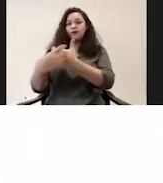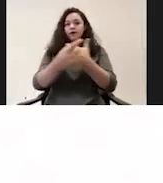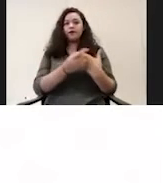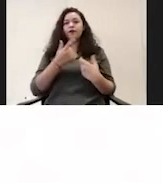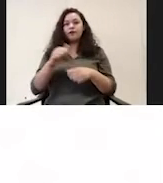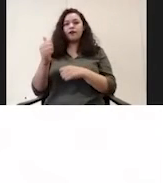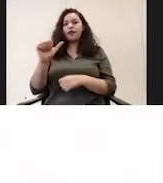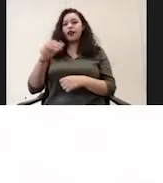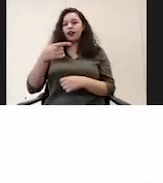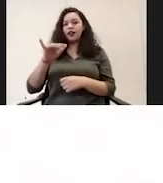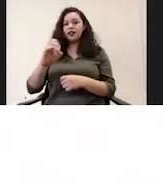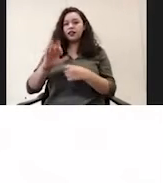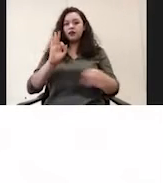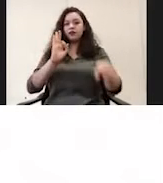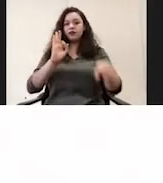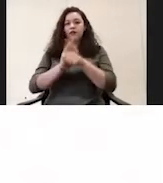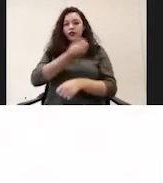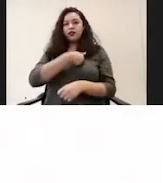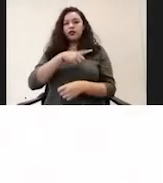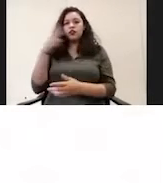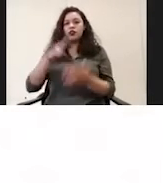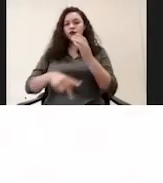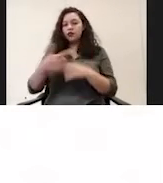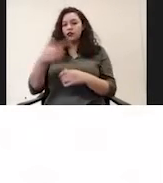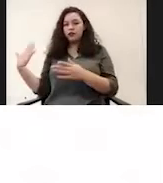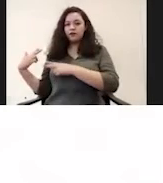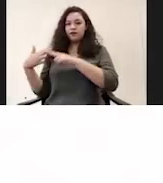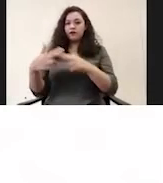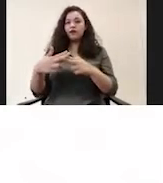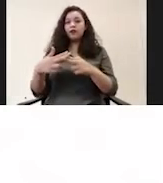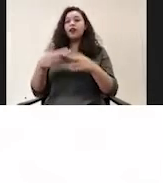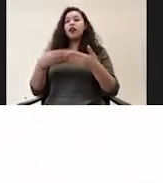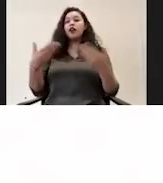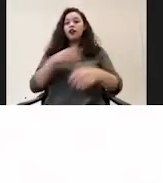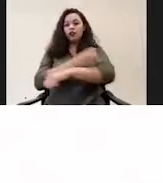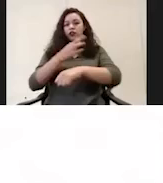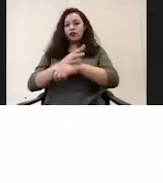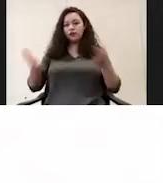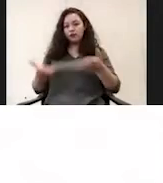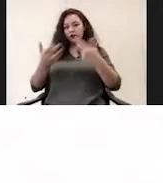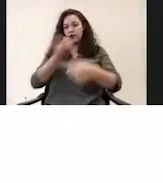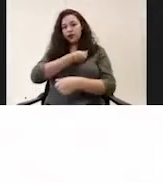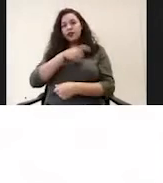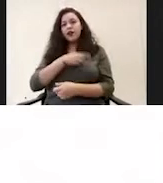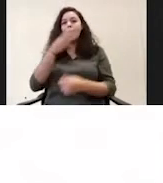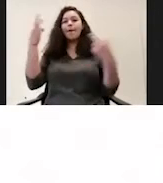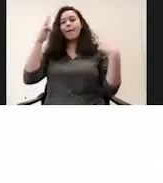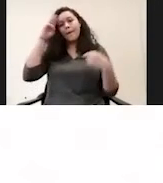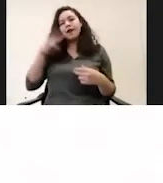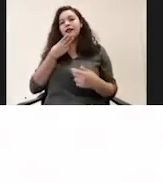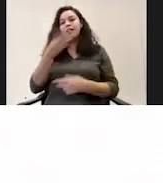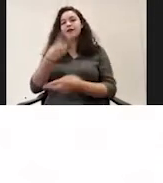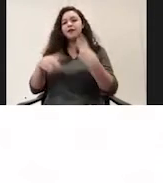de Protección Sanitaria en el 2012 a la fecha en la Coordinación de Fomento Sanitario. Maestra, bienvenida. Le cedo la